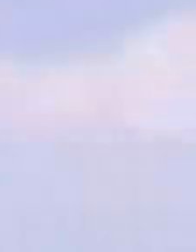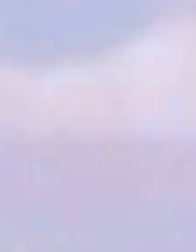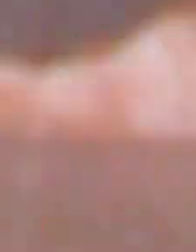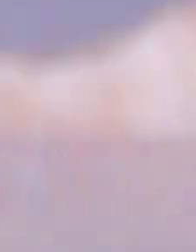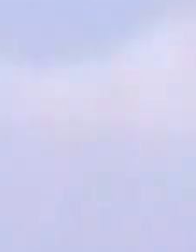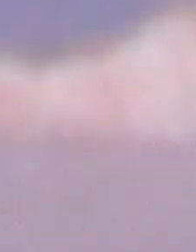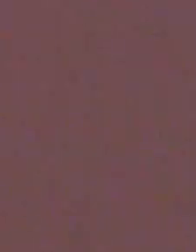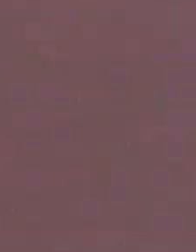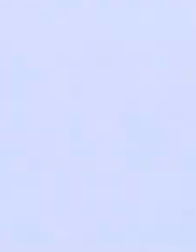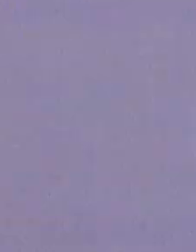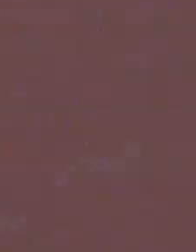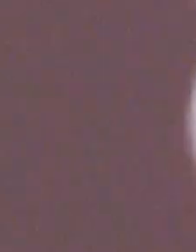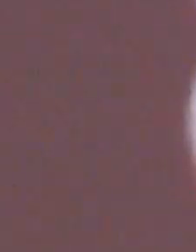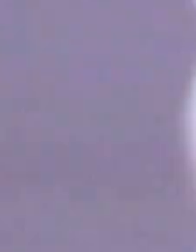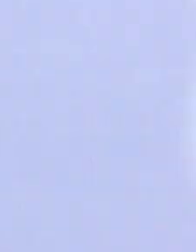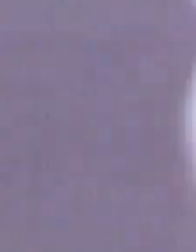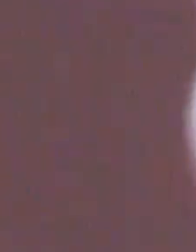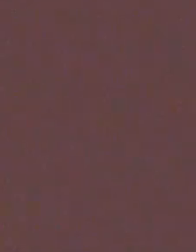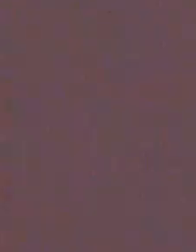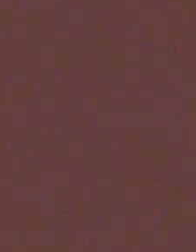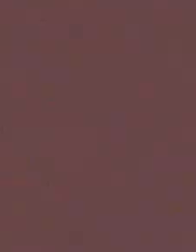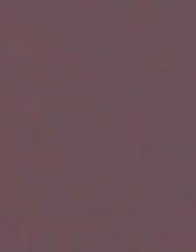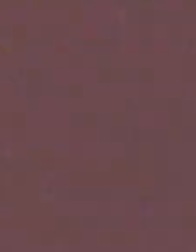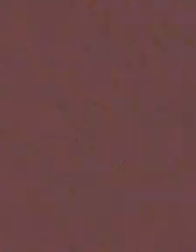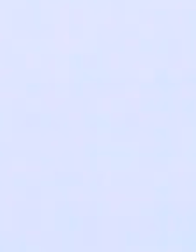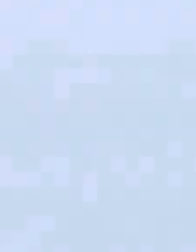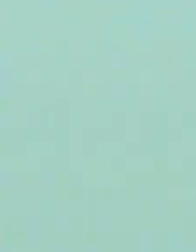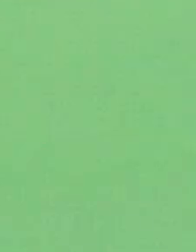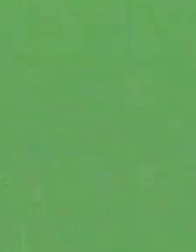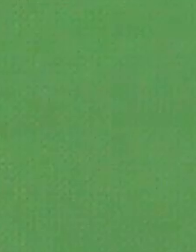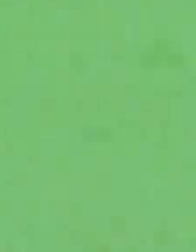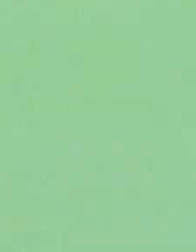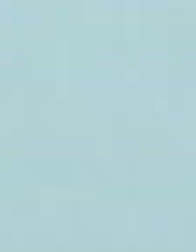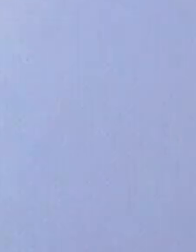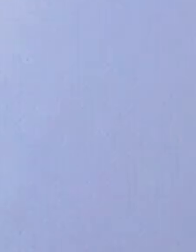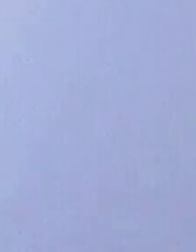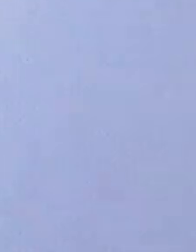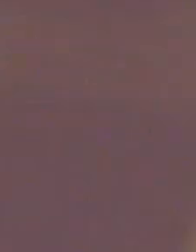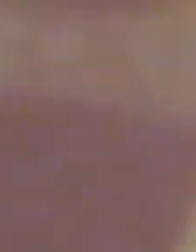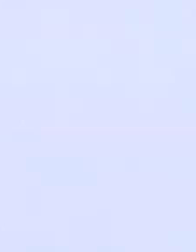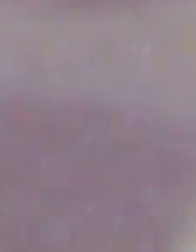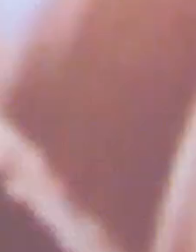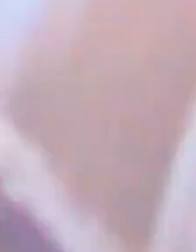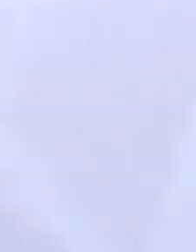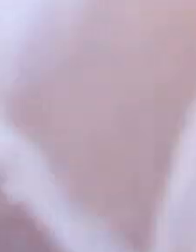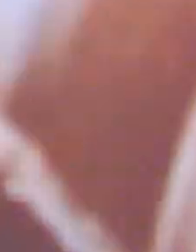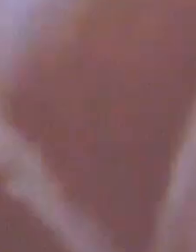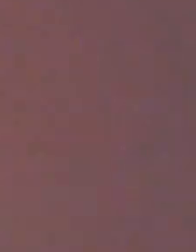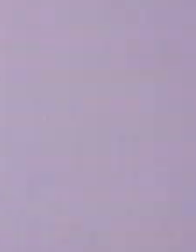con el jefe como cómo uno contribuye éxito del negocio como uno se vuelve una persona